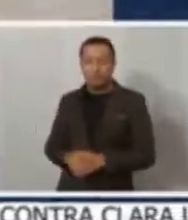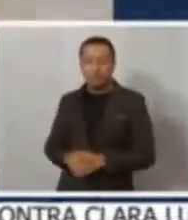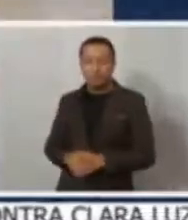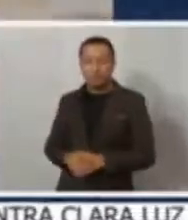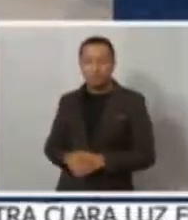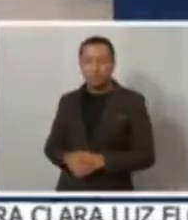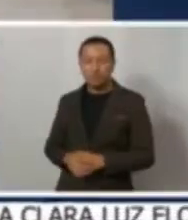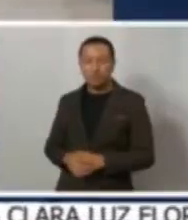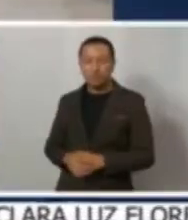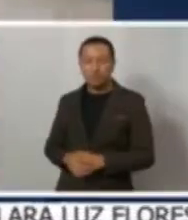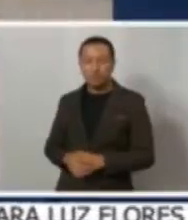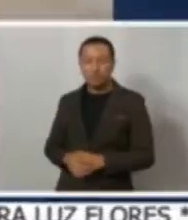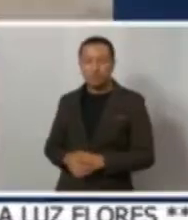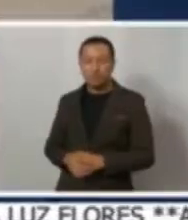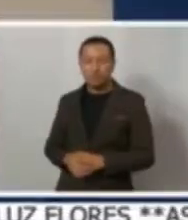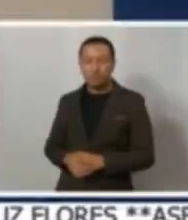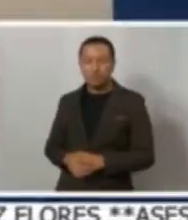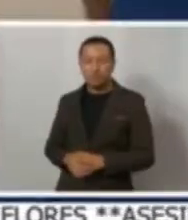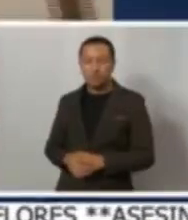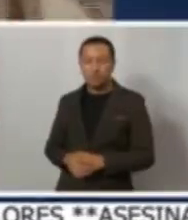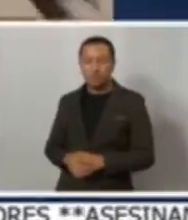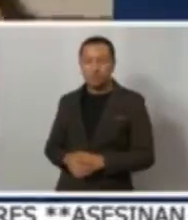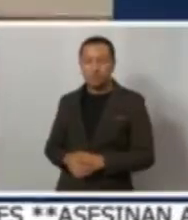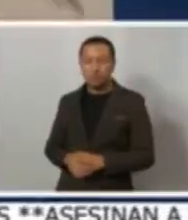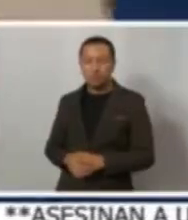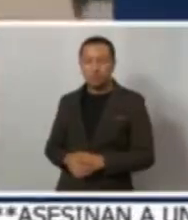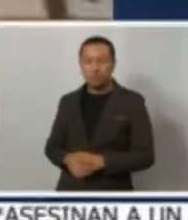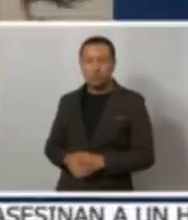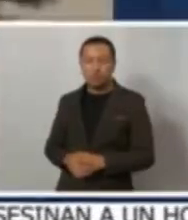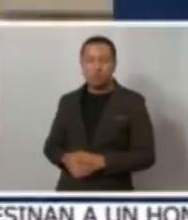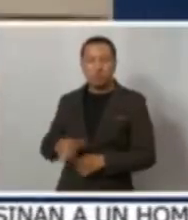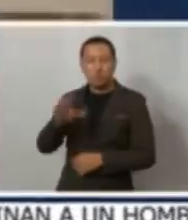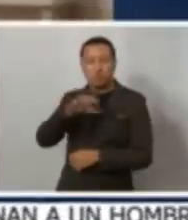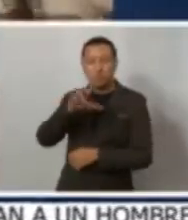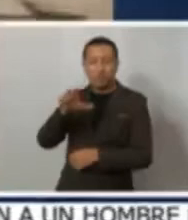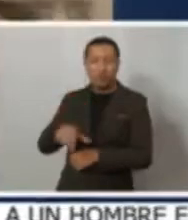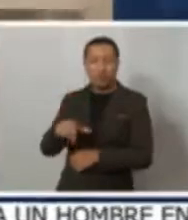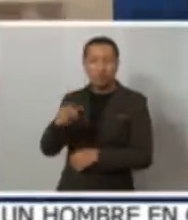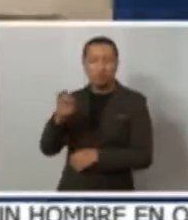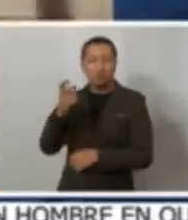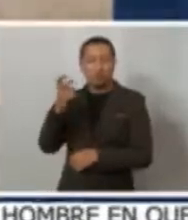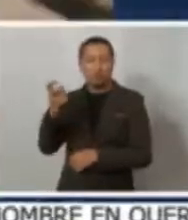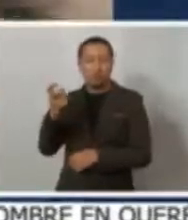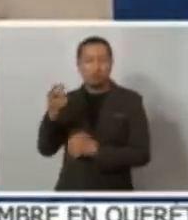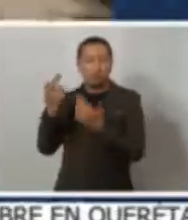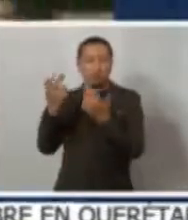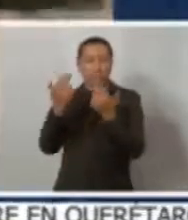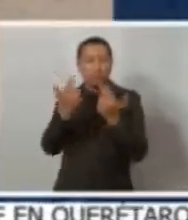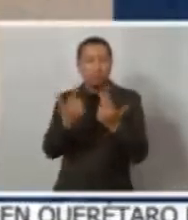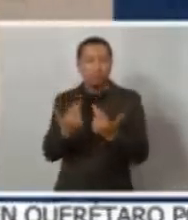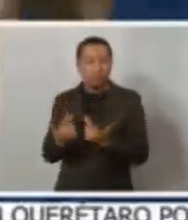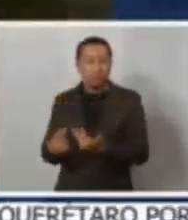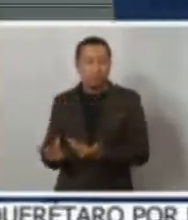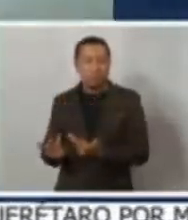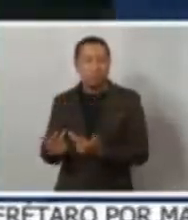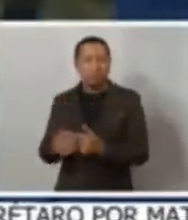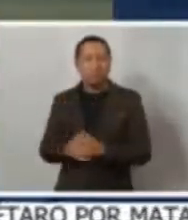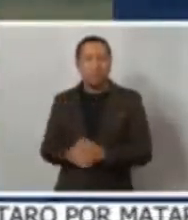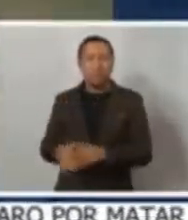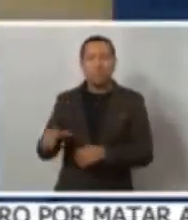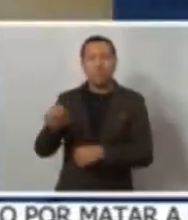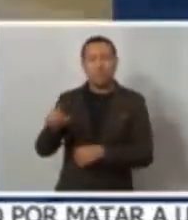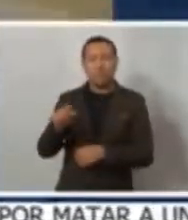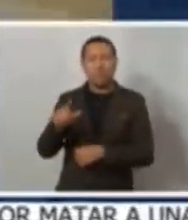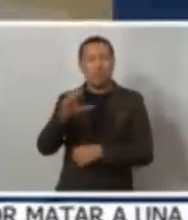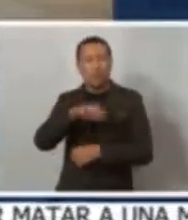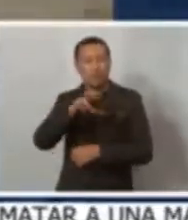fue un daño importante lo que ocurre en Cancún, daños estructurales en la franja de Cancún, los